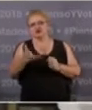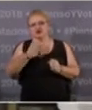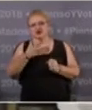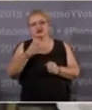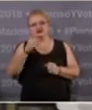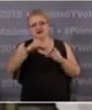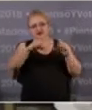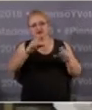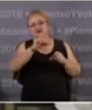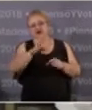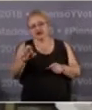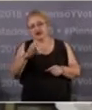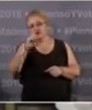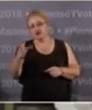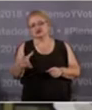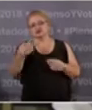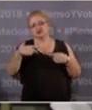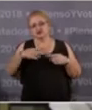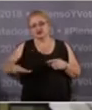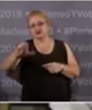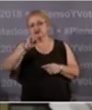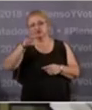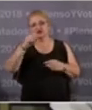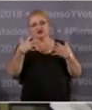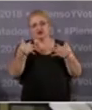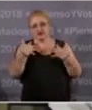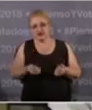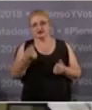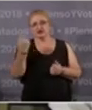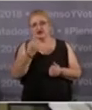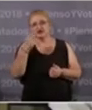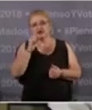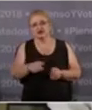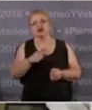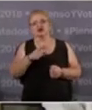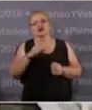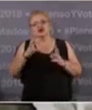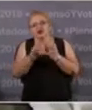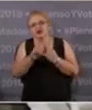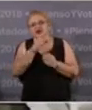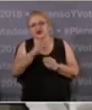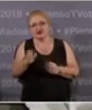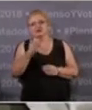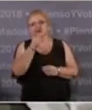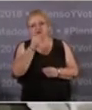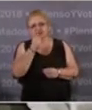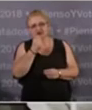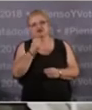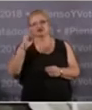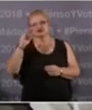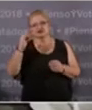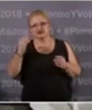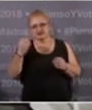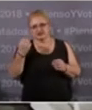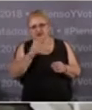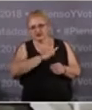de las y los ciudadanos. Si no entendemos que la seguridad pública parte de esta cooperación entre policías federales, estatales y municipales, y